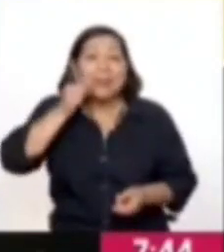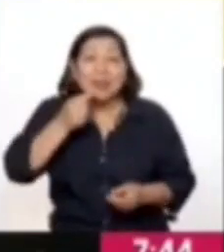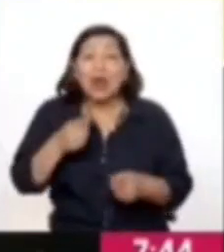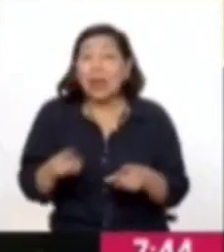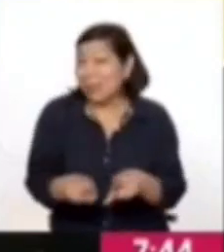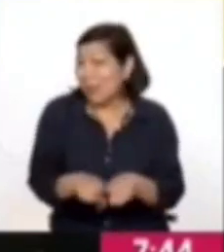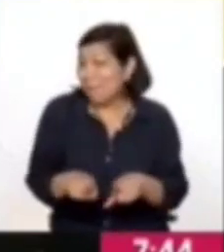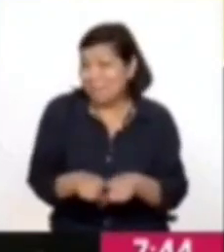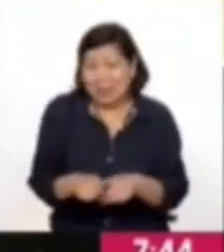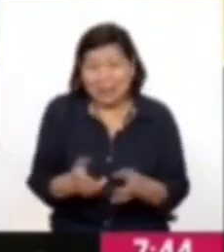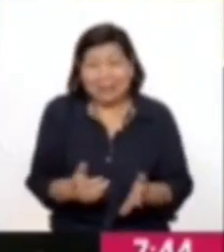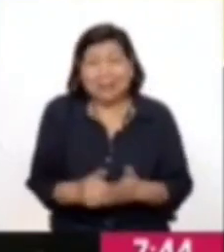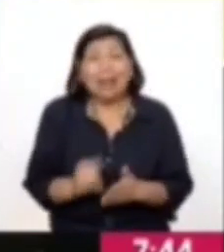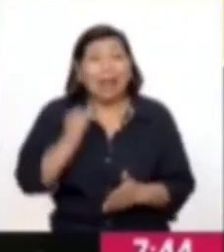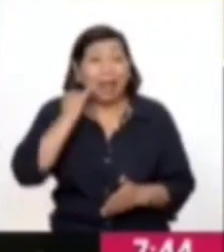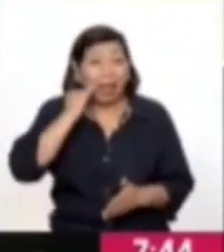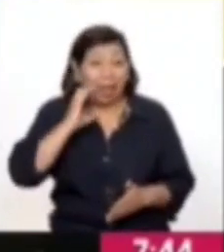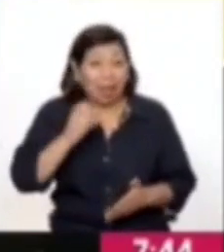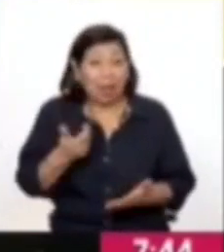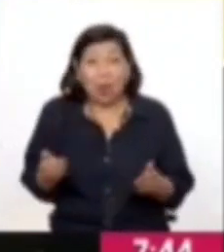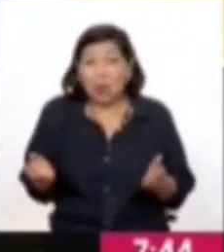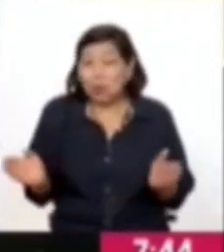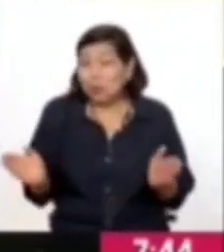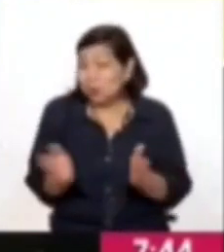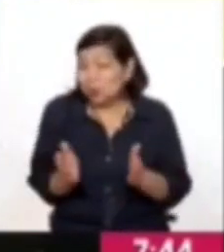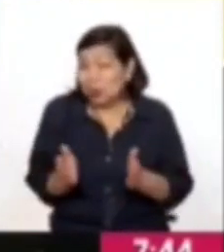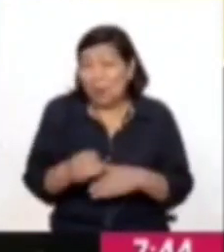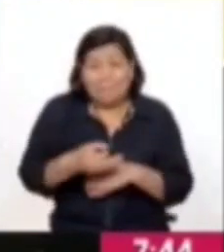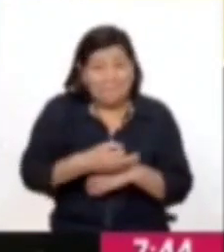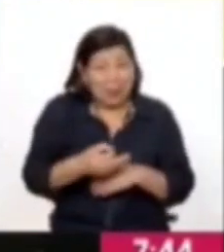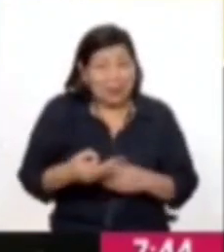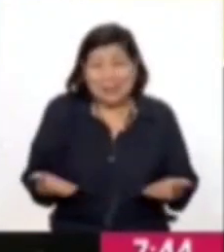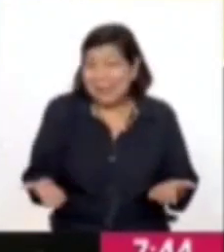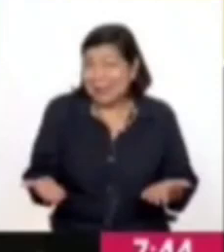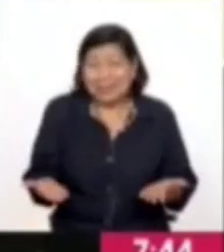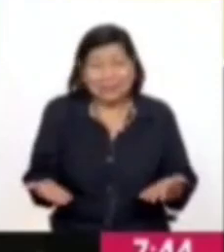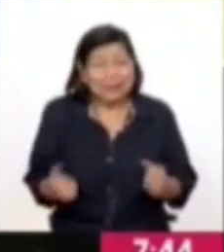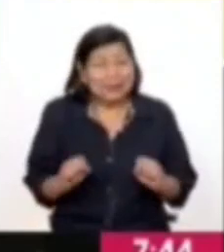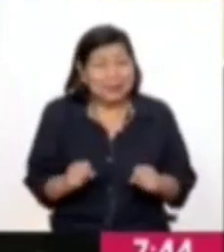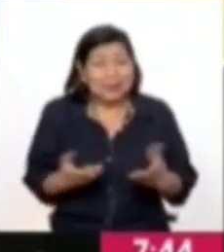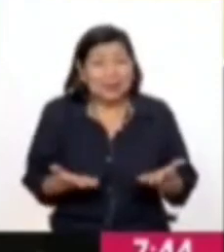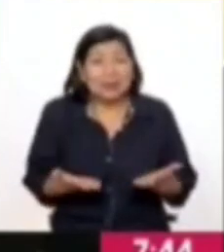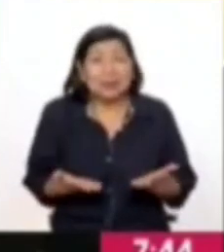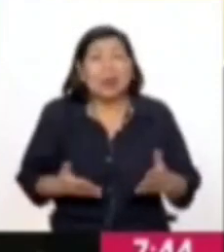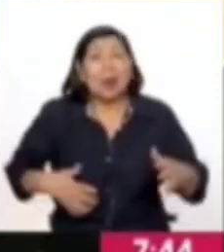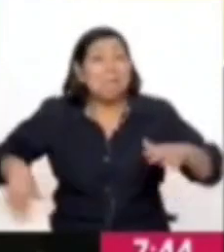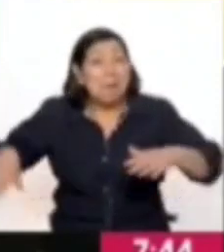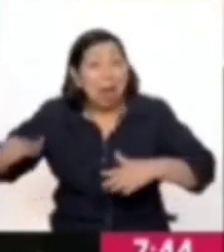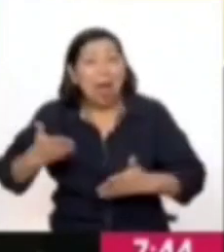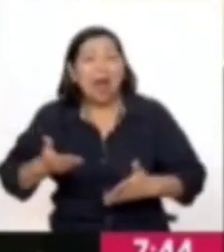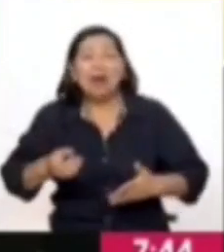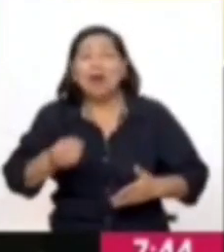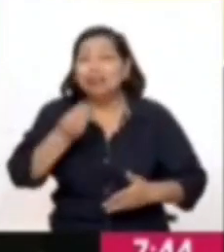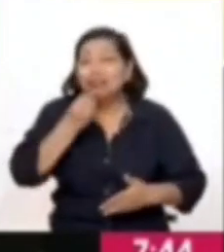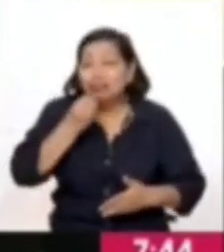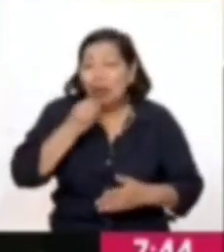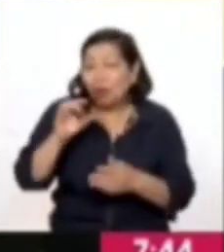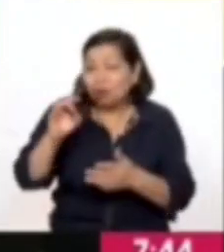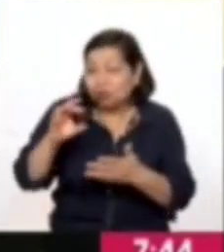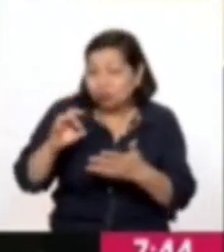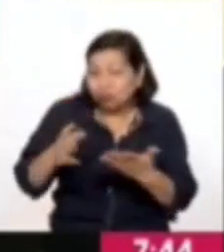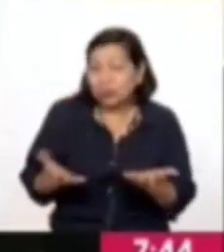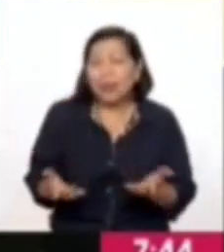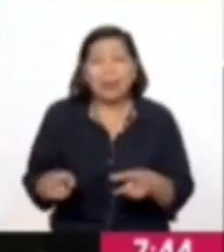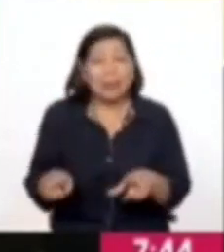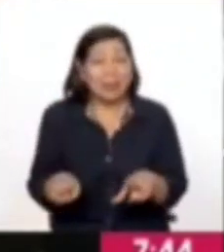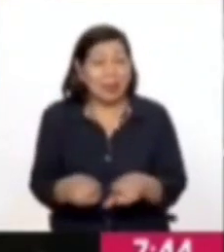el turismo que existe en Ica, una región pequeña, tiene que ver, ¿no? Obviamente con sus playas y su gastronomía, tiene que